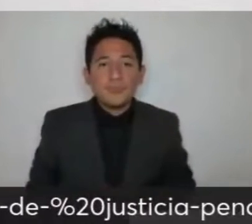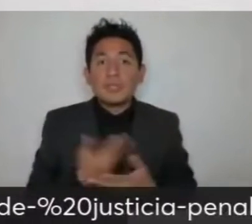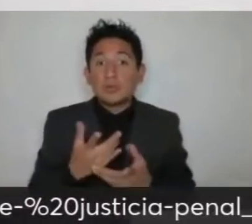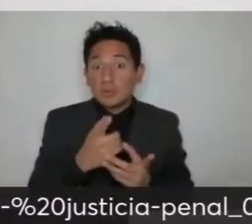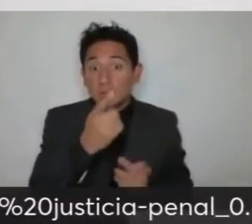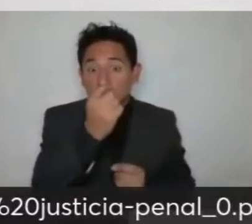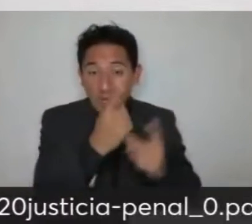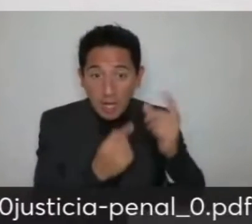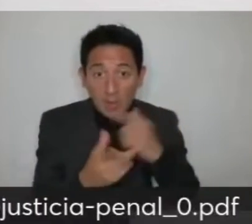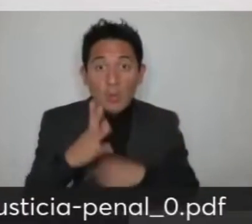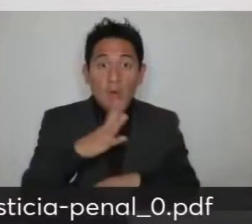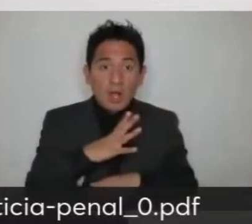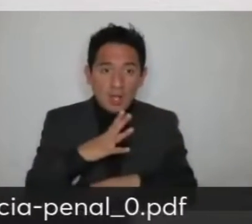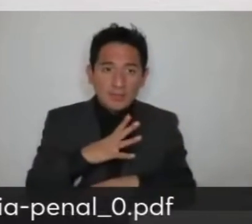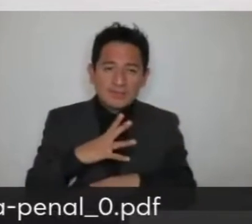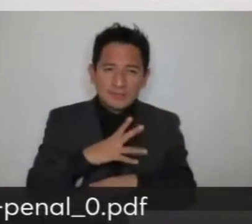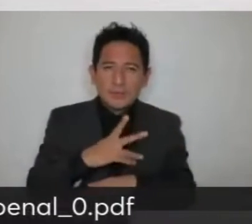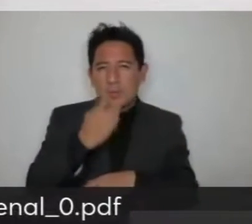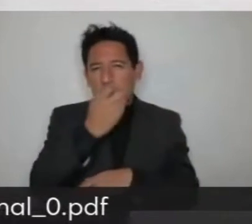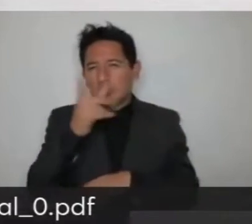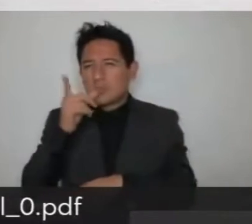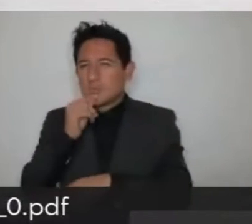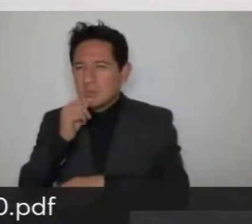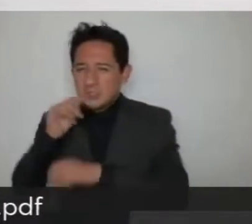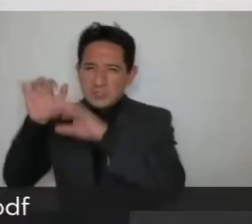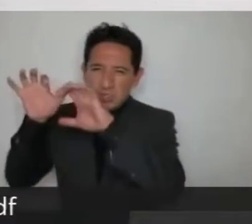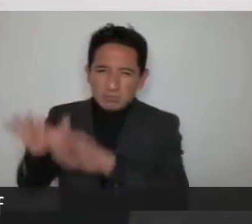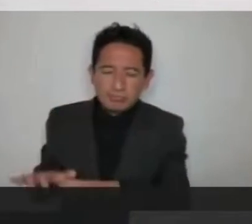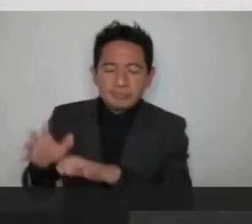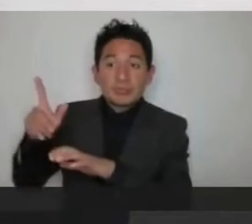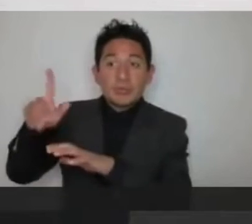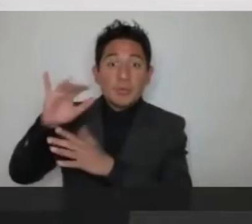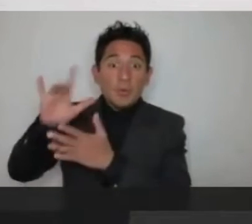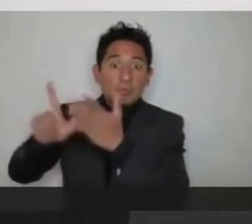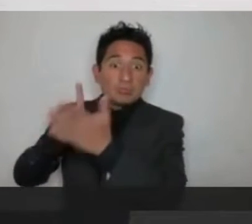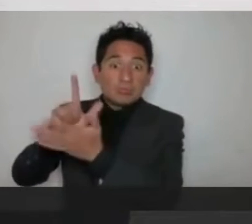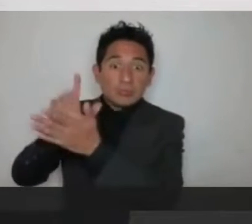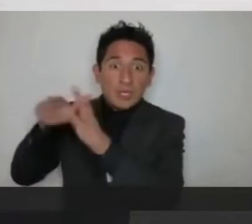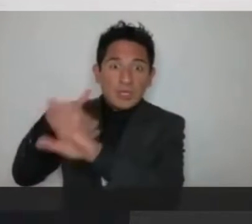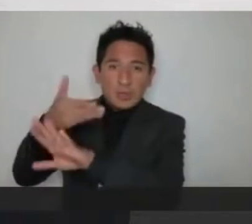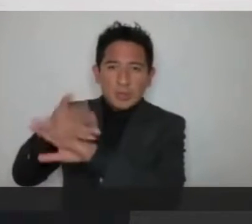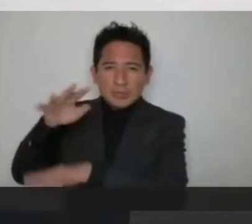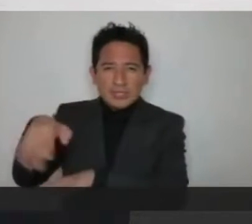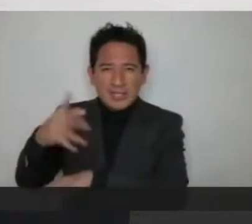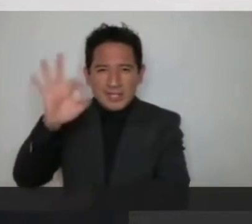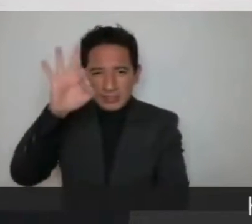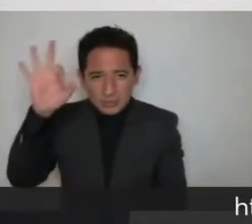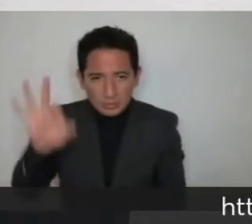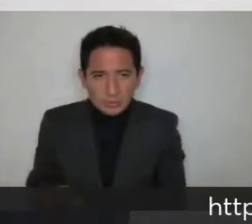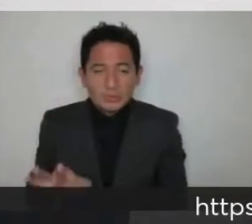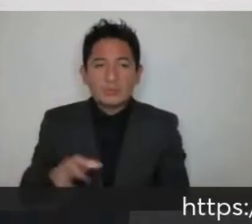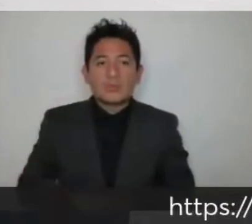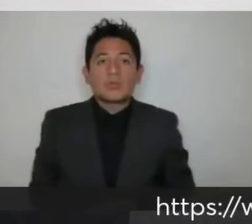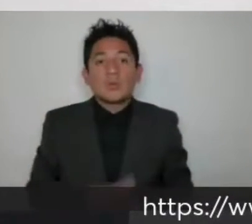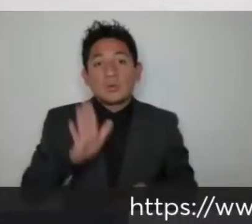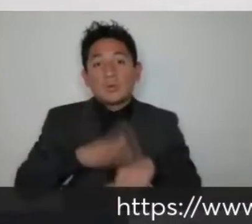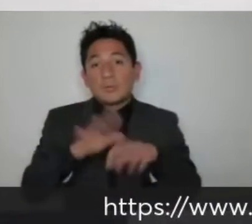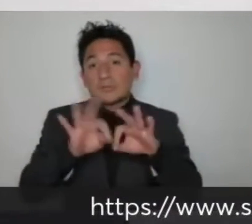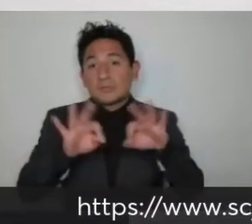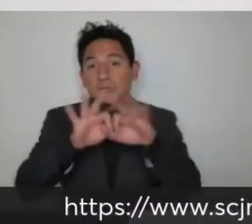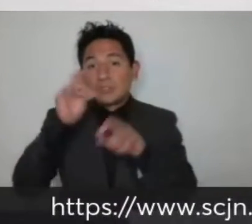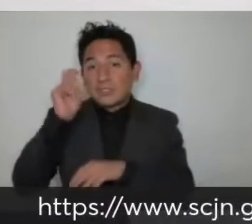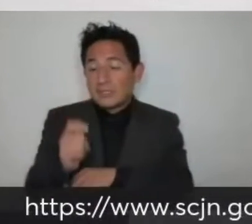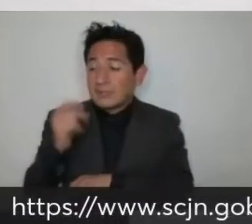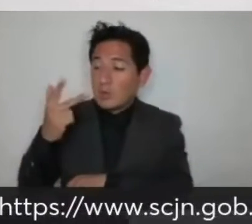el 14 por de del total que analizamos de estos 14 por prácticamente en en el 8% de estos